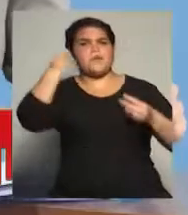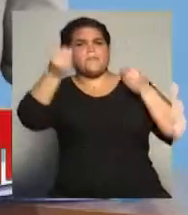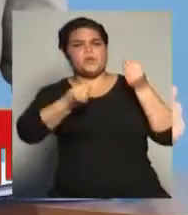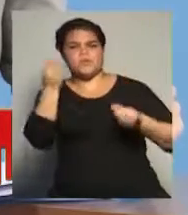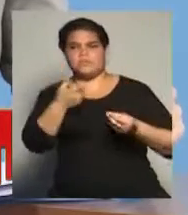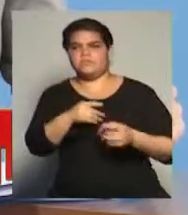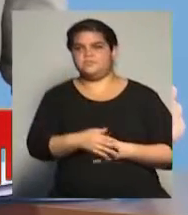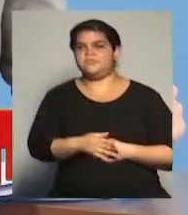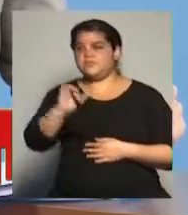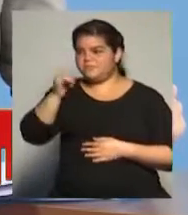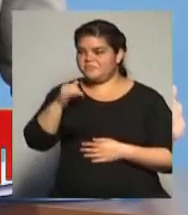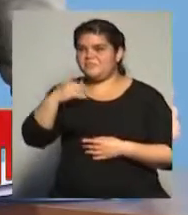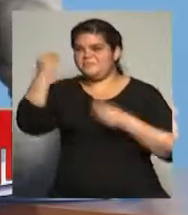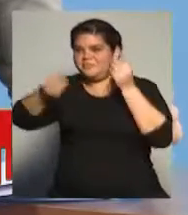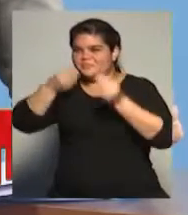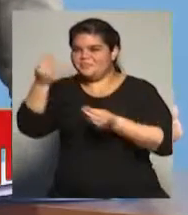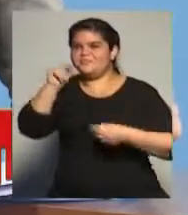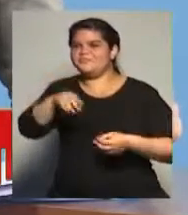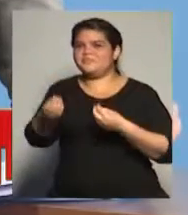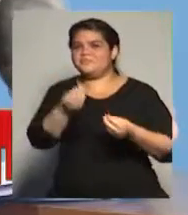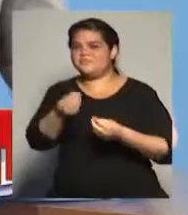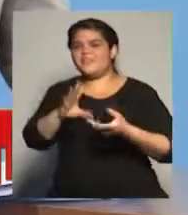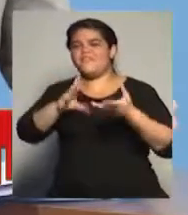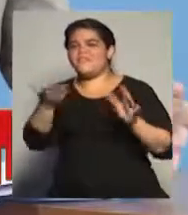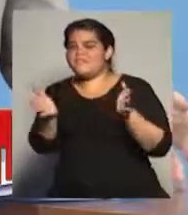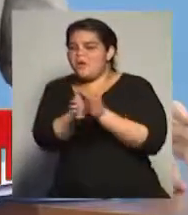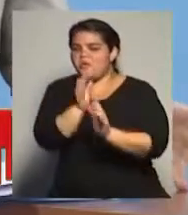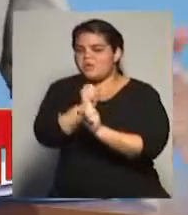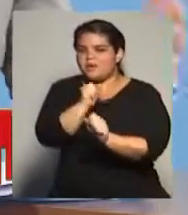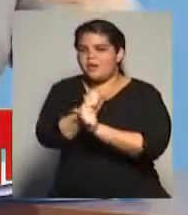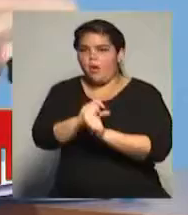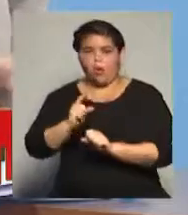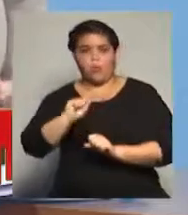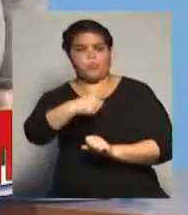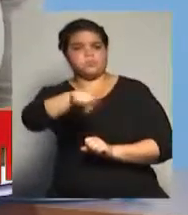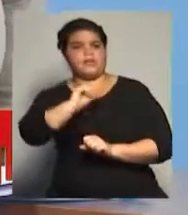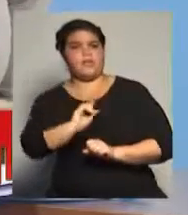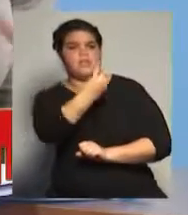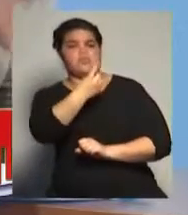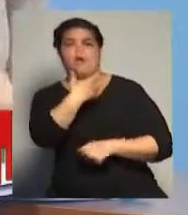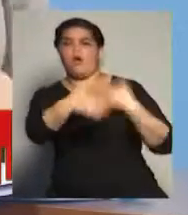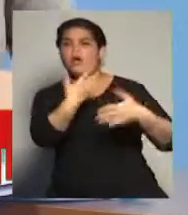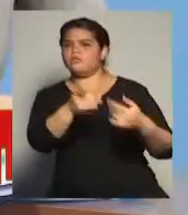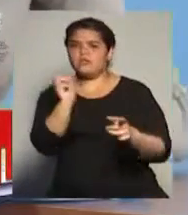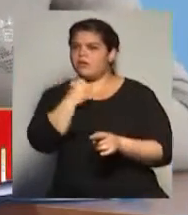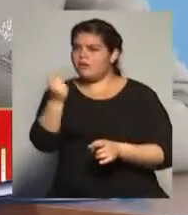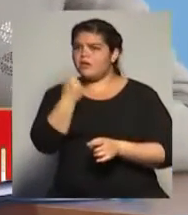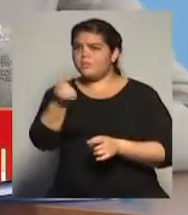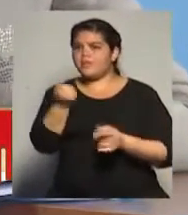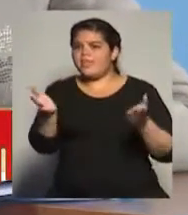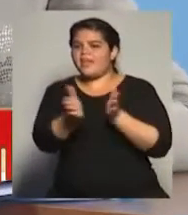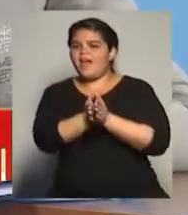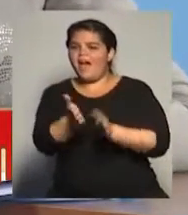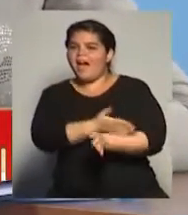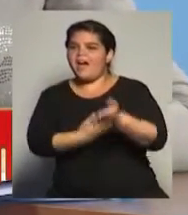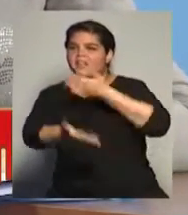preocupación y siempre llamando al trabajo conjunto. No es ustedes tienen que hacer, sino que tenemos que dialogar, tenemos que encontrar soluciones